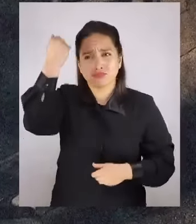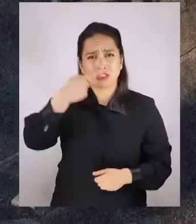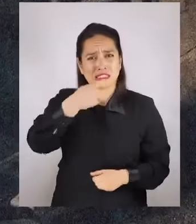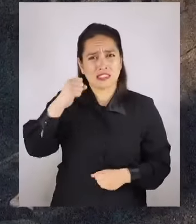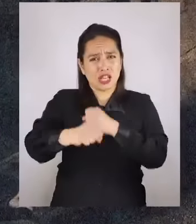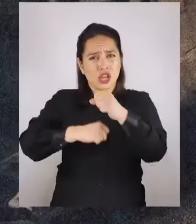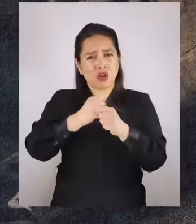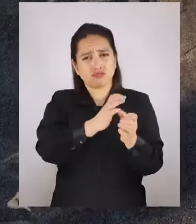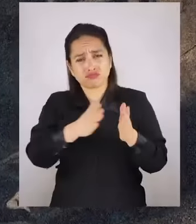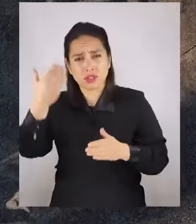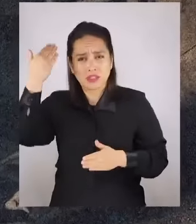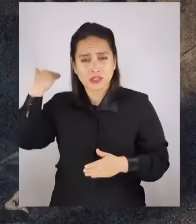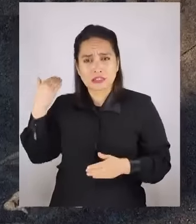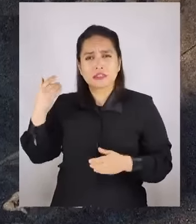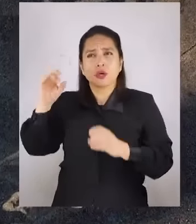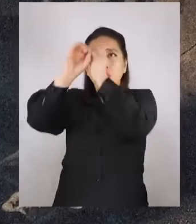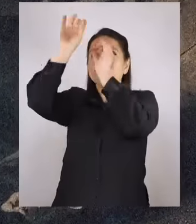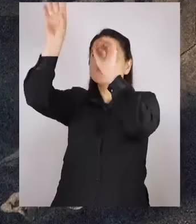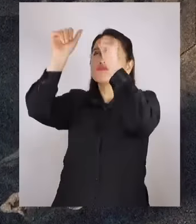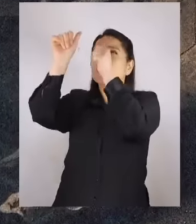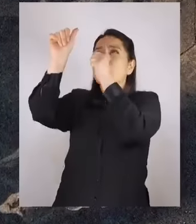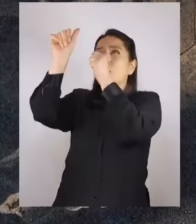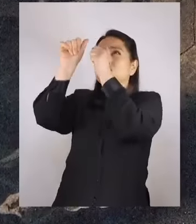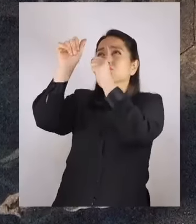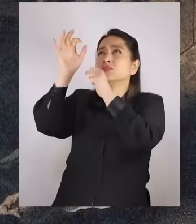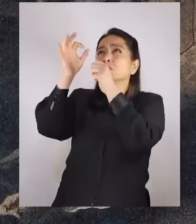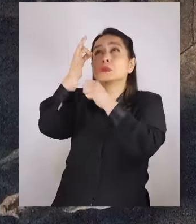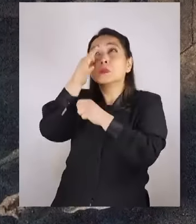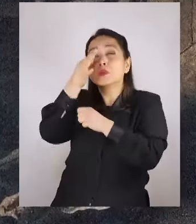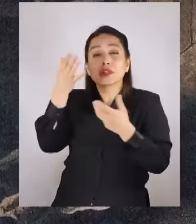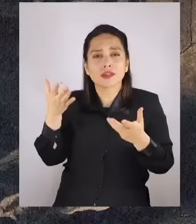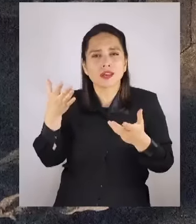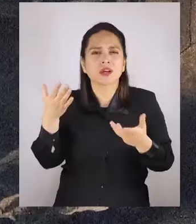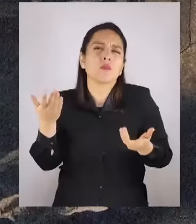estaba relacionado con una tarea mucho más práctica y cotidiana.